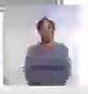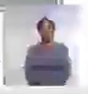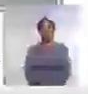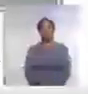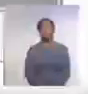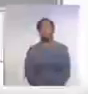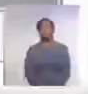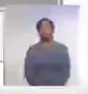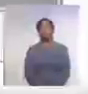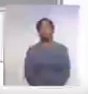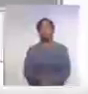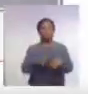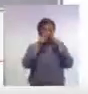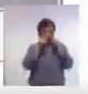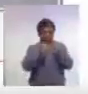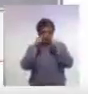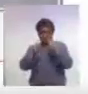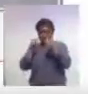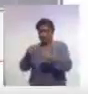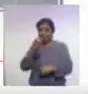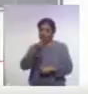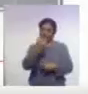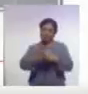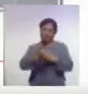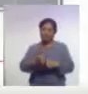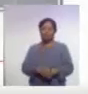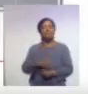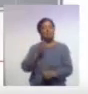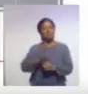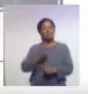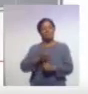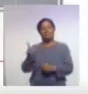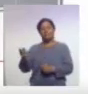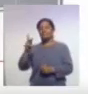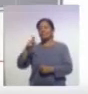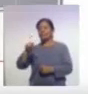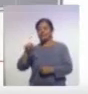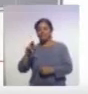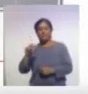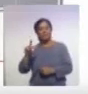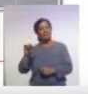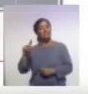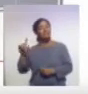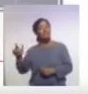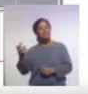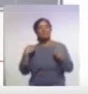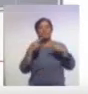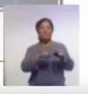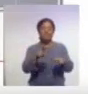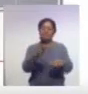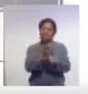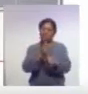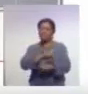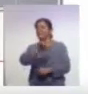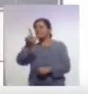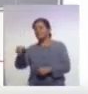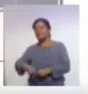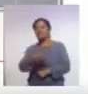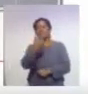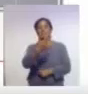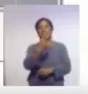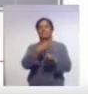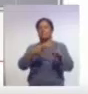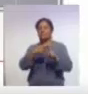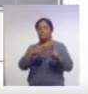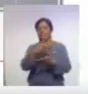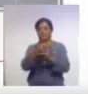Pues estaremos muy pendientes de estos cotejos. Por lo pronto, Carlita, maestra Miroslava Auditorio, les hacemos la invitación para que nos acompañen más adelante, 19:30 horas,